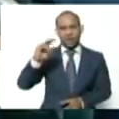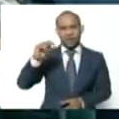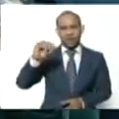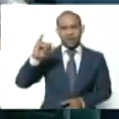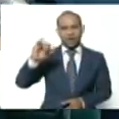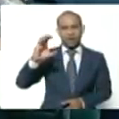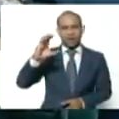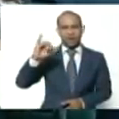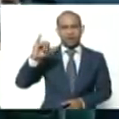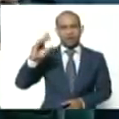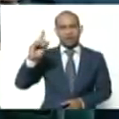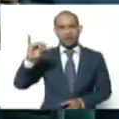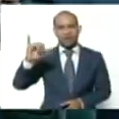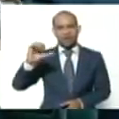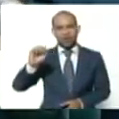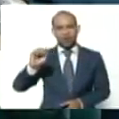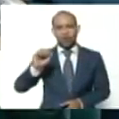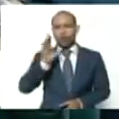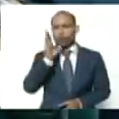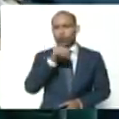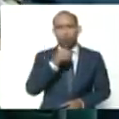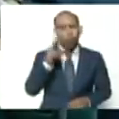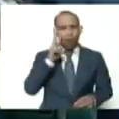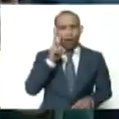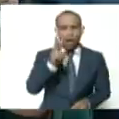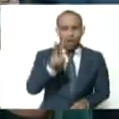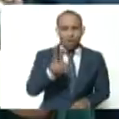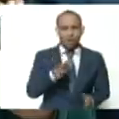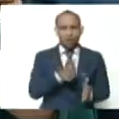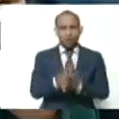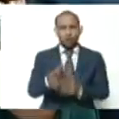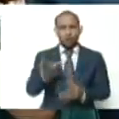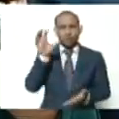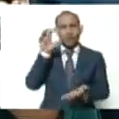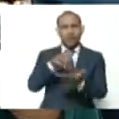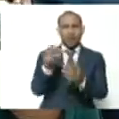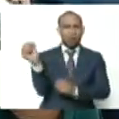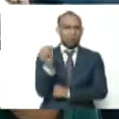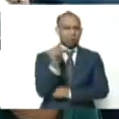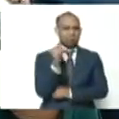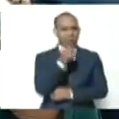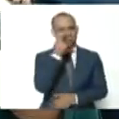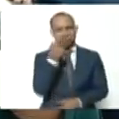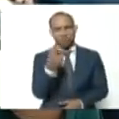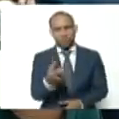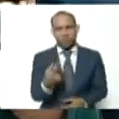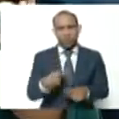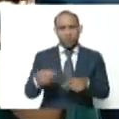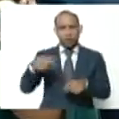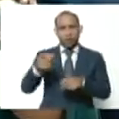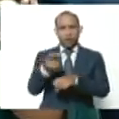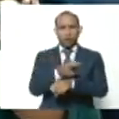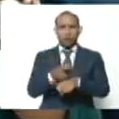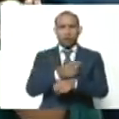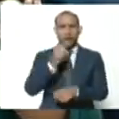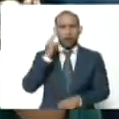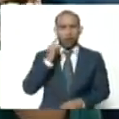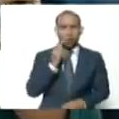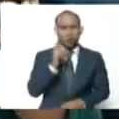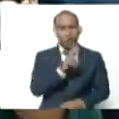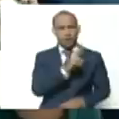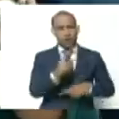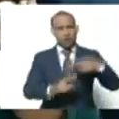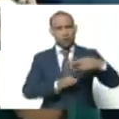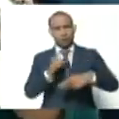ocurre existiendo inobservancia e inacción por parte del Estado. Y ese no es el caso del gobierno bolivariano y de la